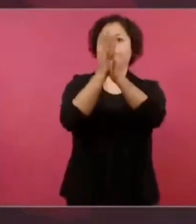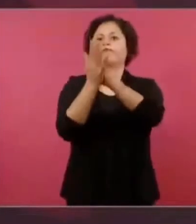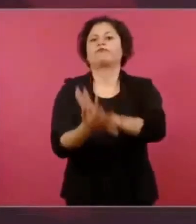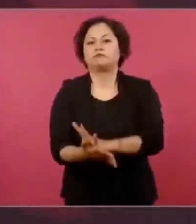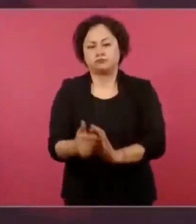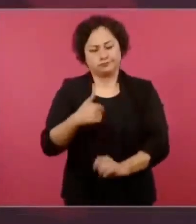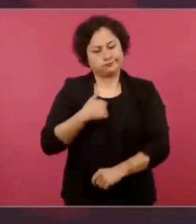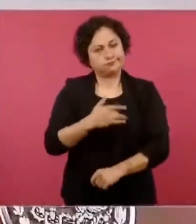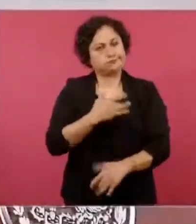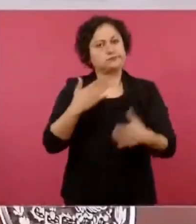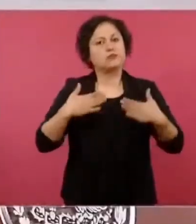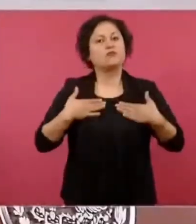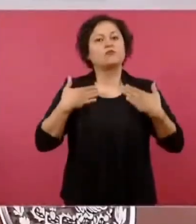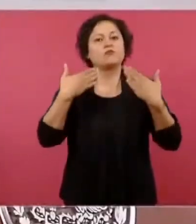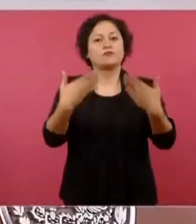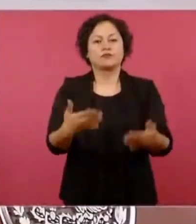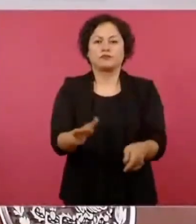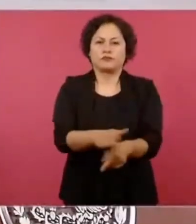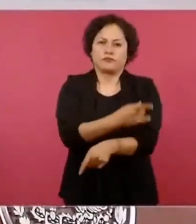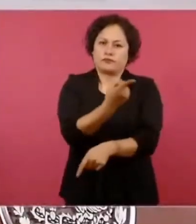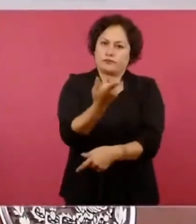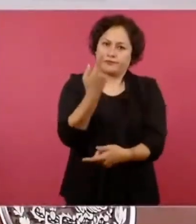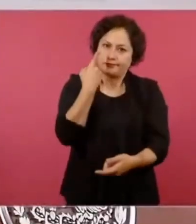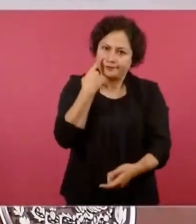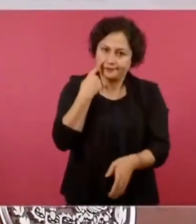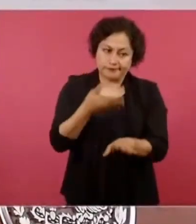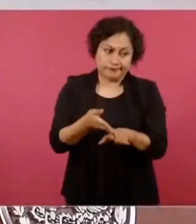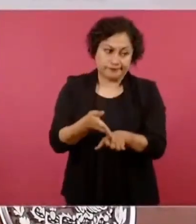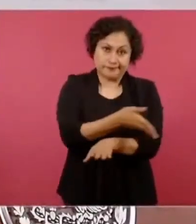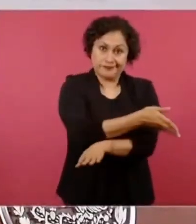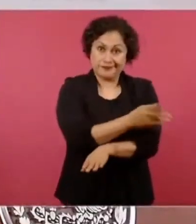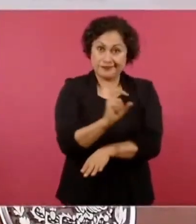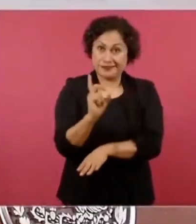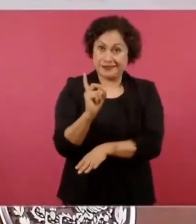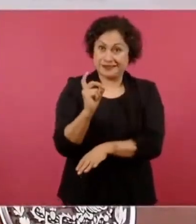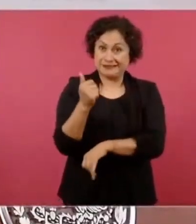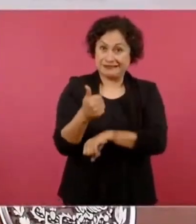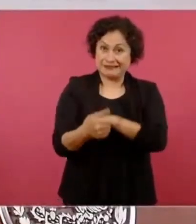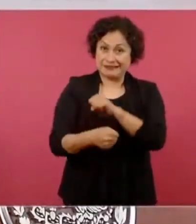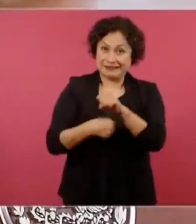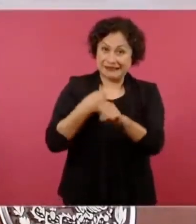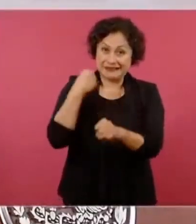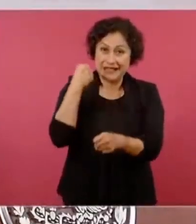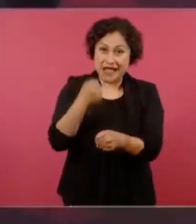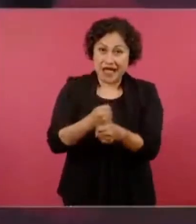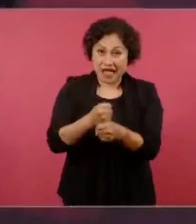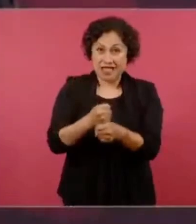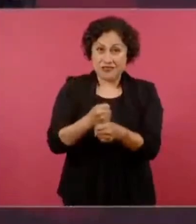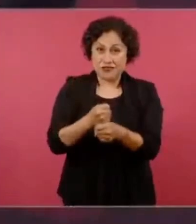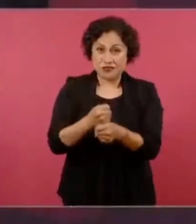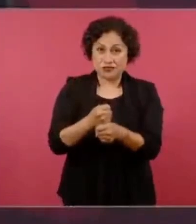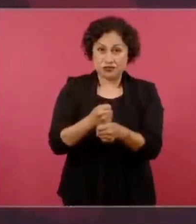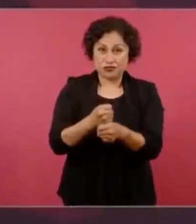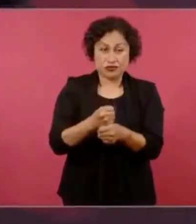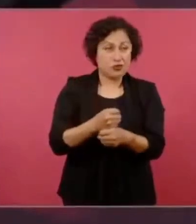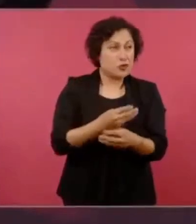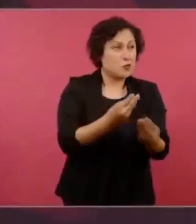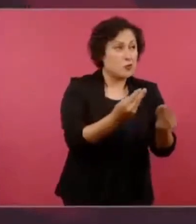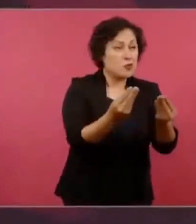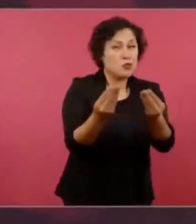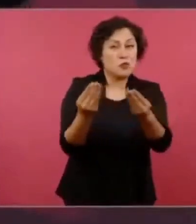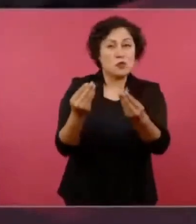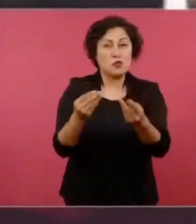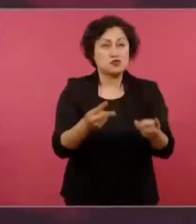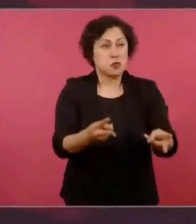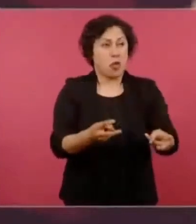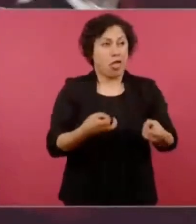fueron 36 años de saqueo Nunca en la historia de México, lo he dicho también aquí